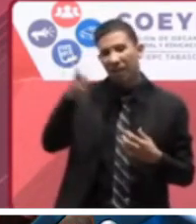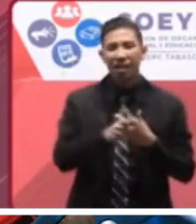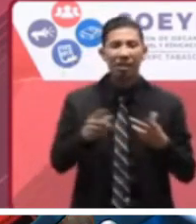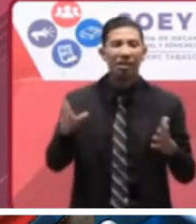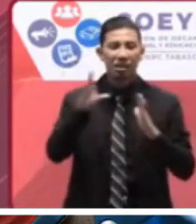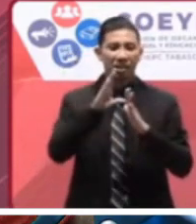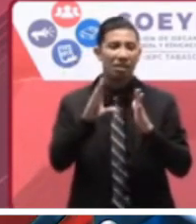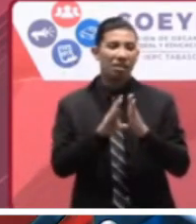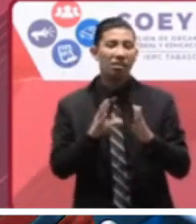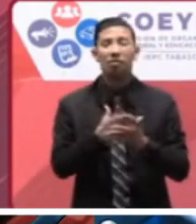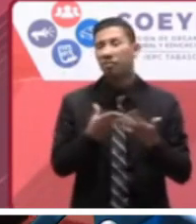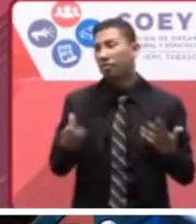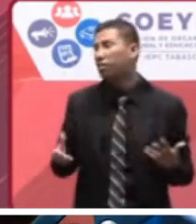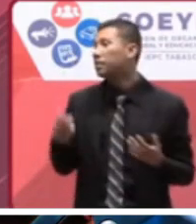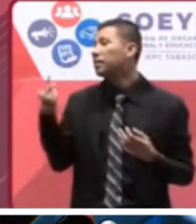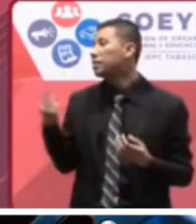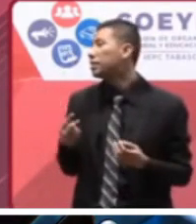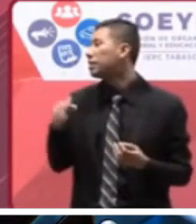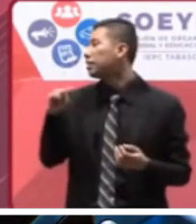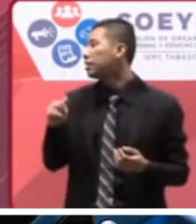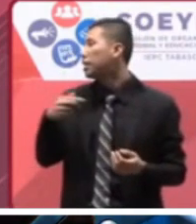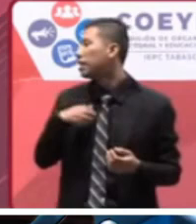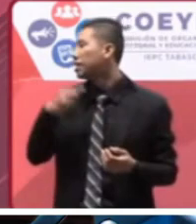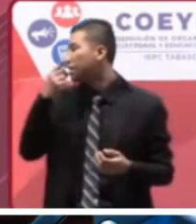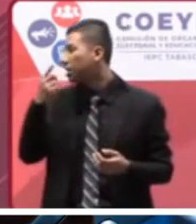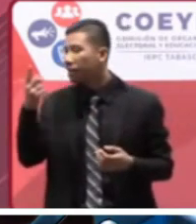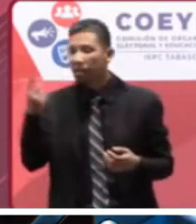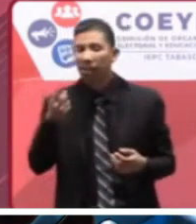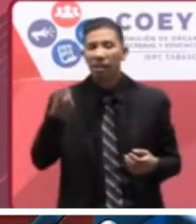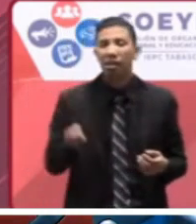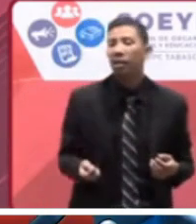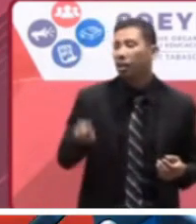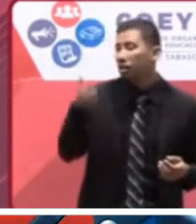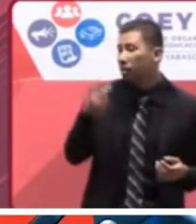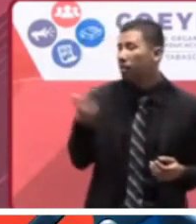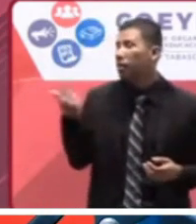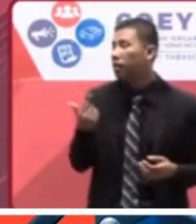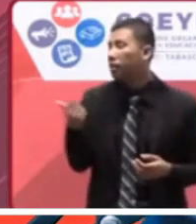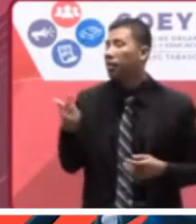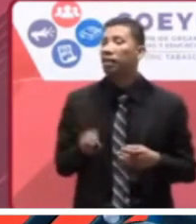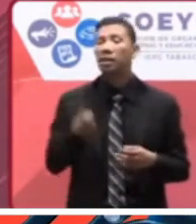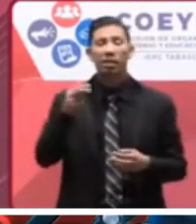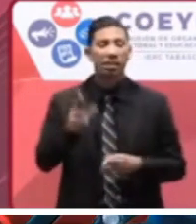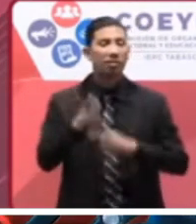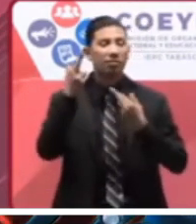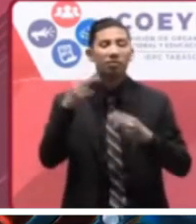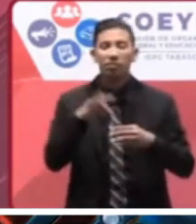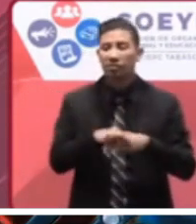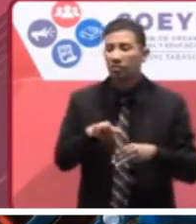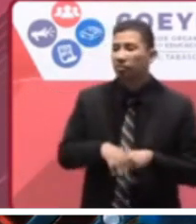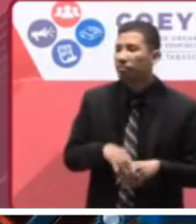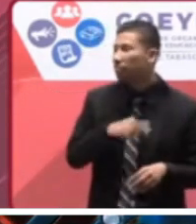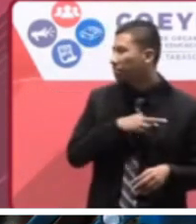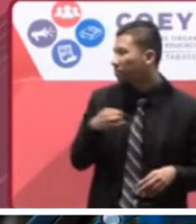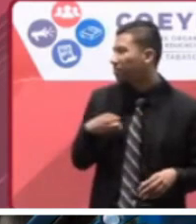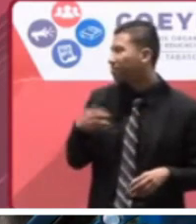Constitución. Lo que sí llamó la atención es que es la primera vez que viene una iniciativa de reforma electoral en los últimos 30 años desde